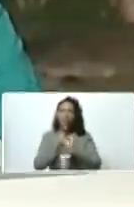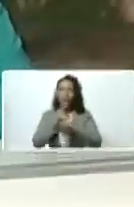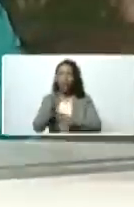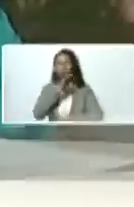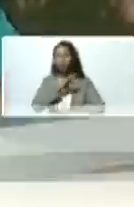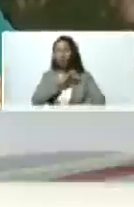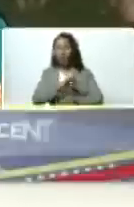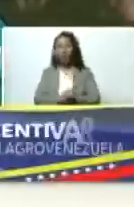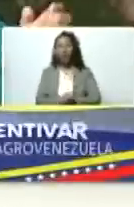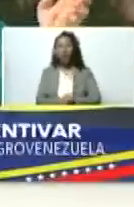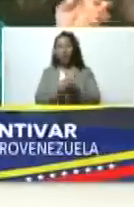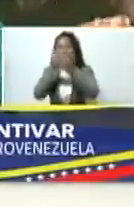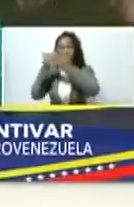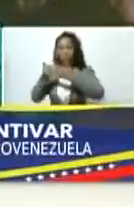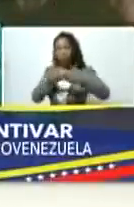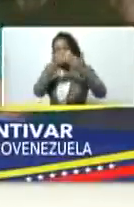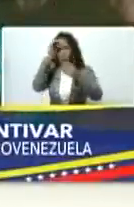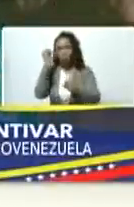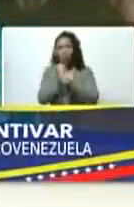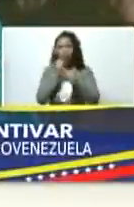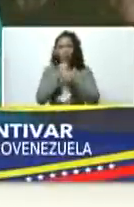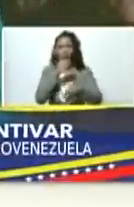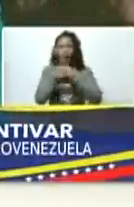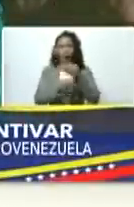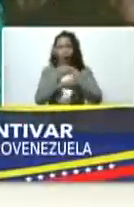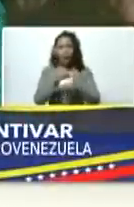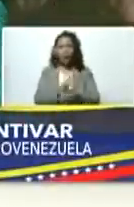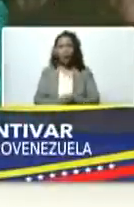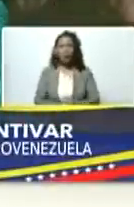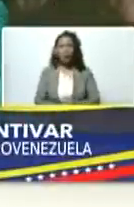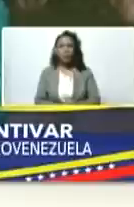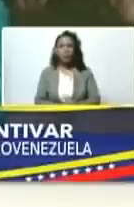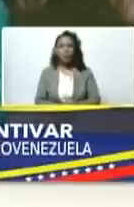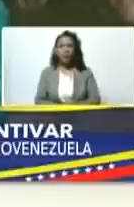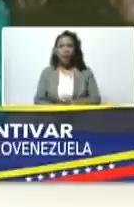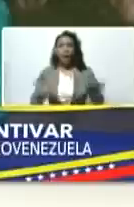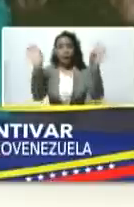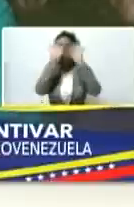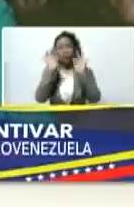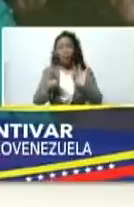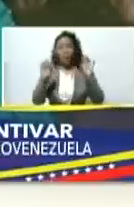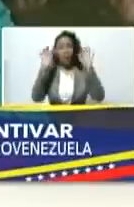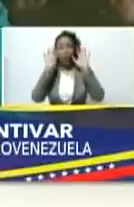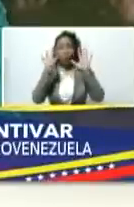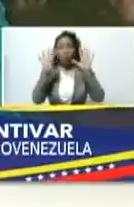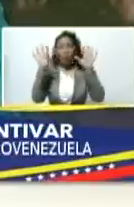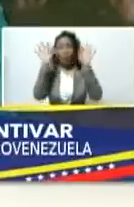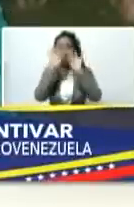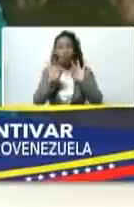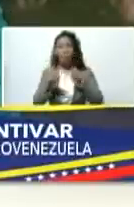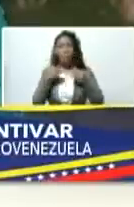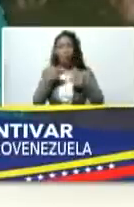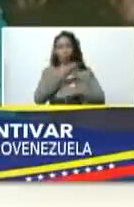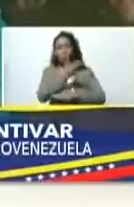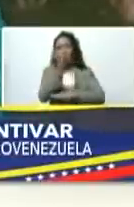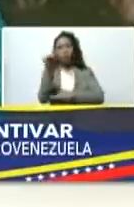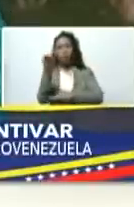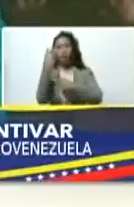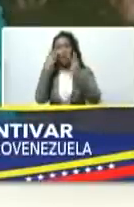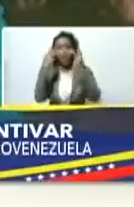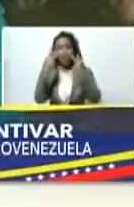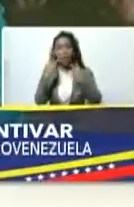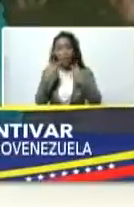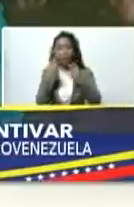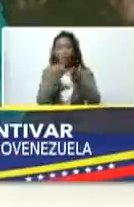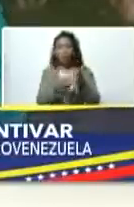los estudios los trabajos que se han hecho y el modelo de las nueve vértices para que usted los vea